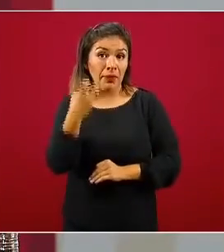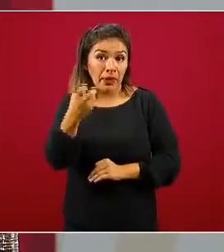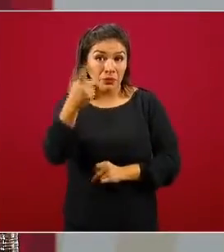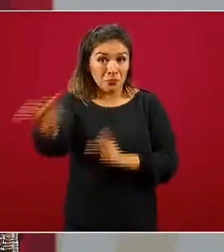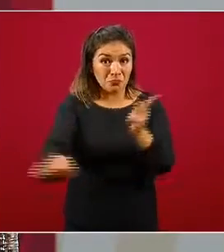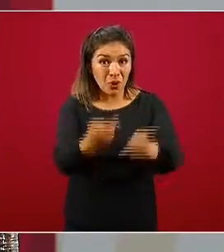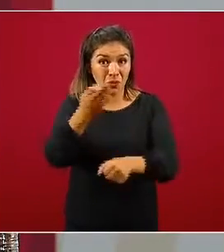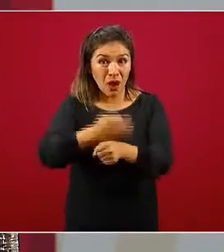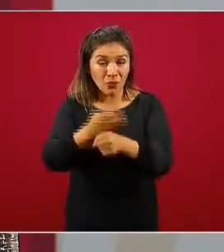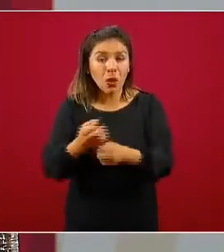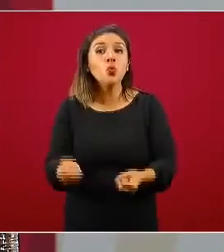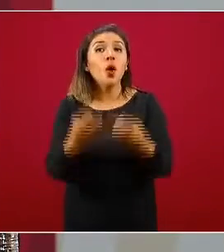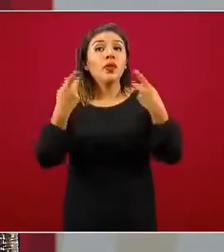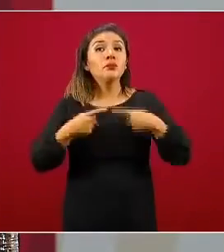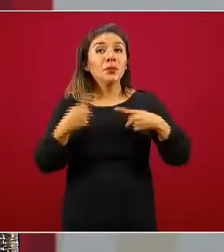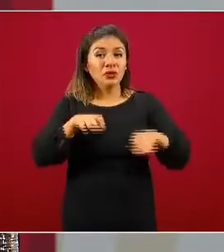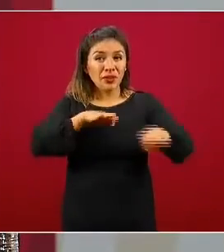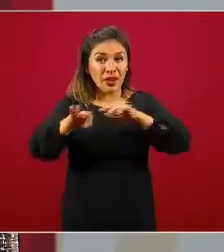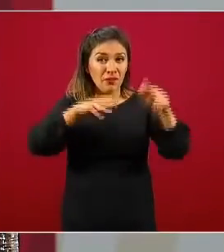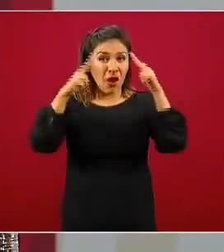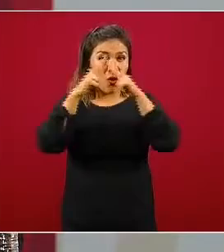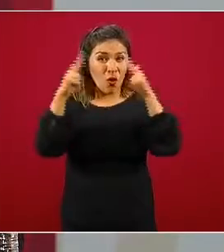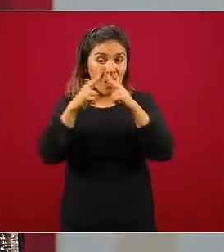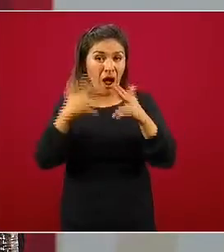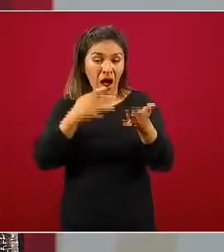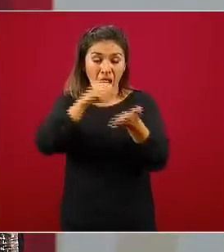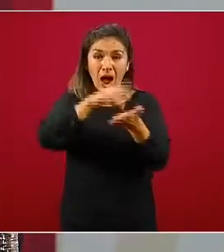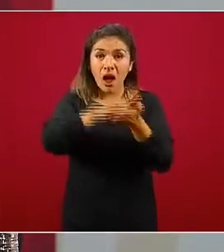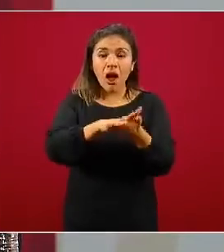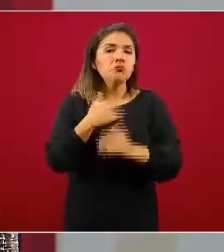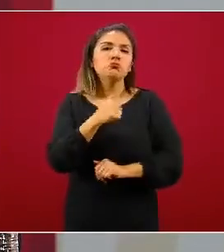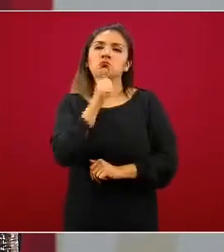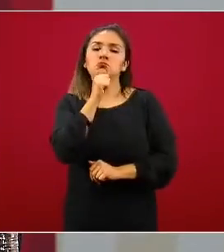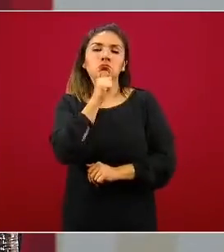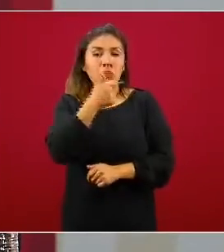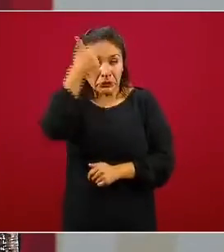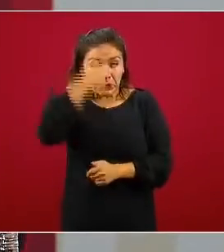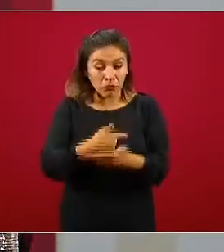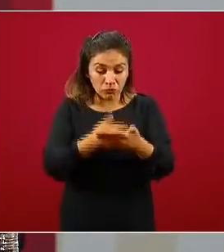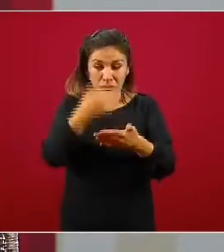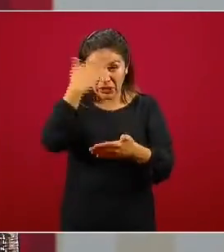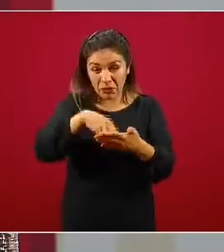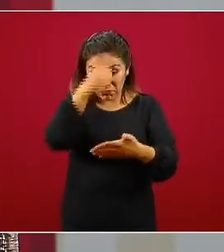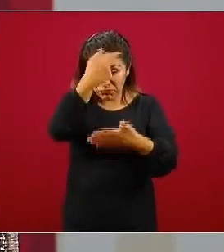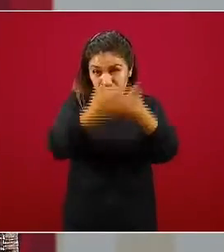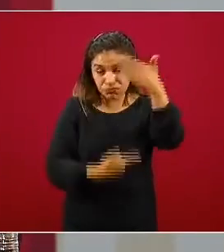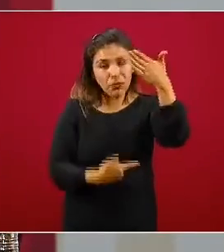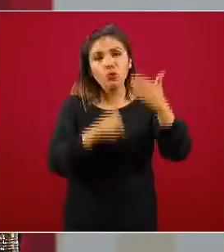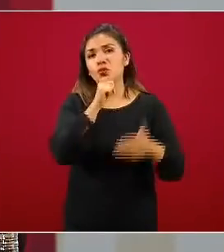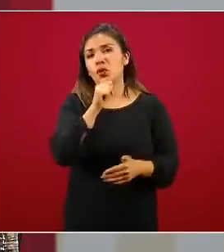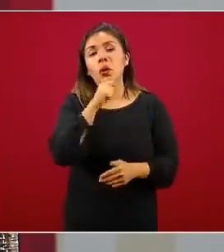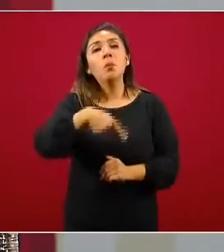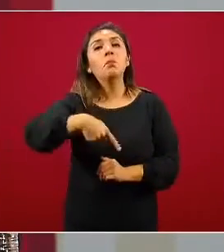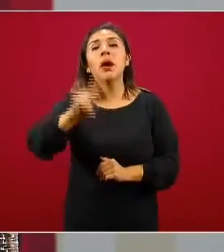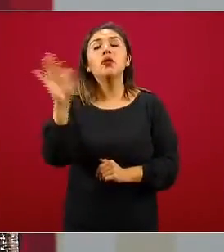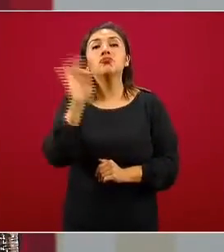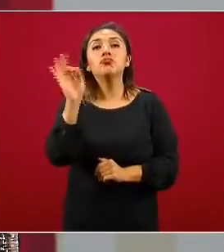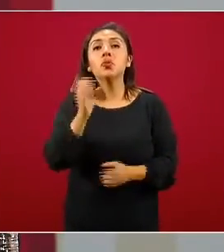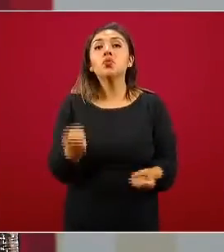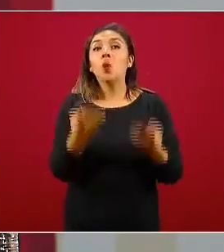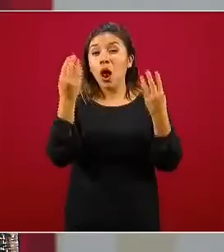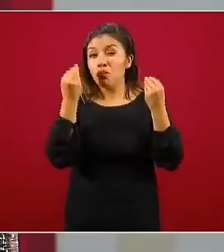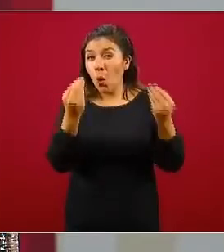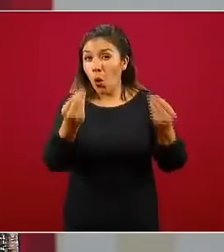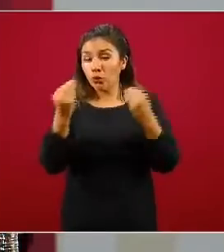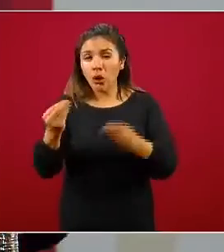pregunta del total de las trabajadoras que están en el piloto. No tenemos un dato exacto, pero no sabemos que hubiera un número